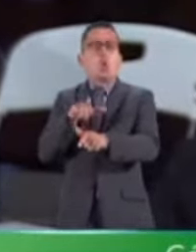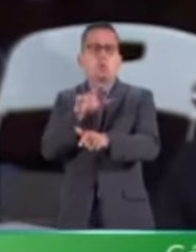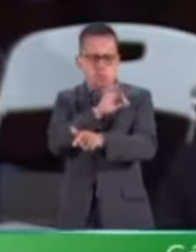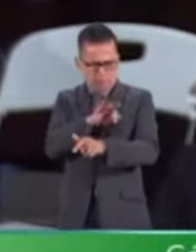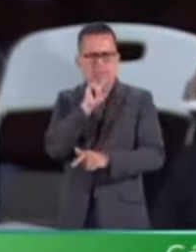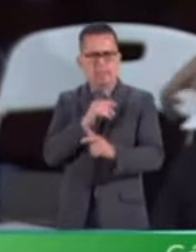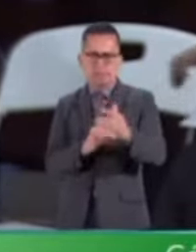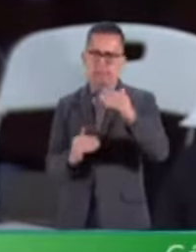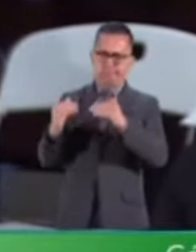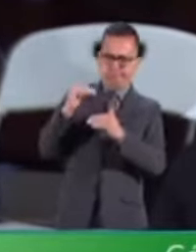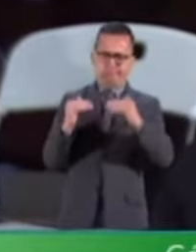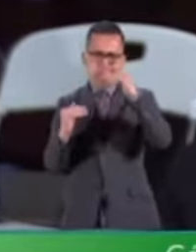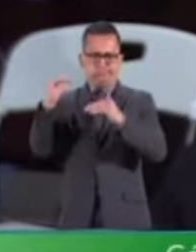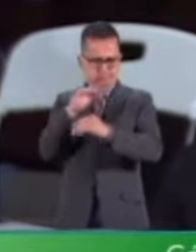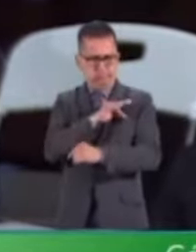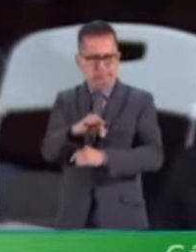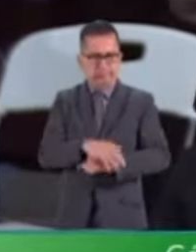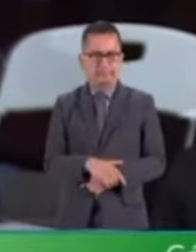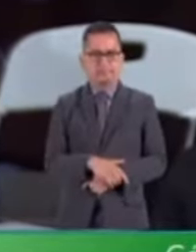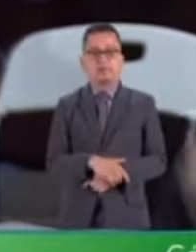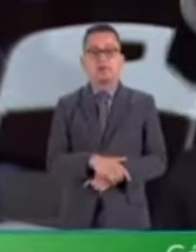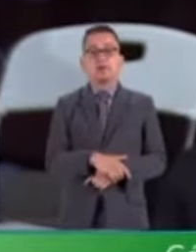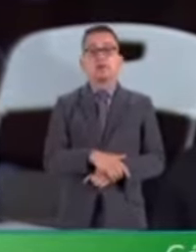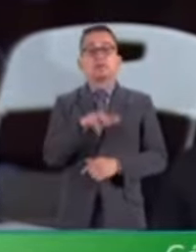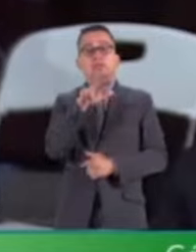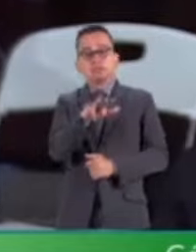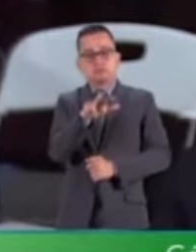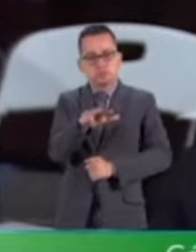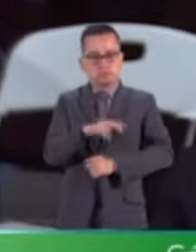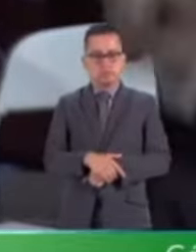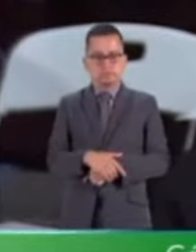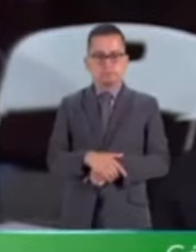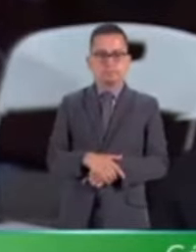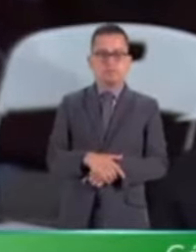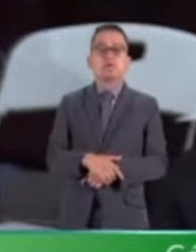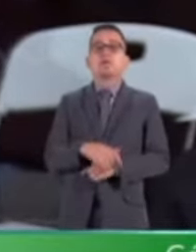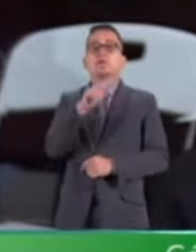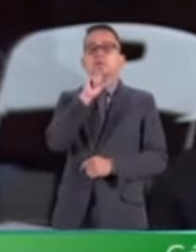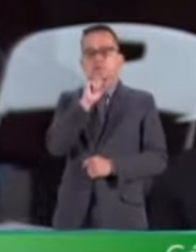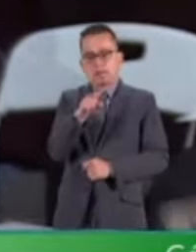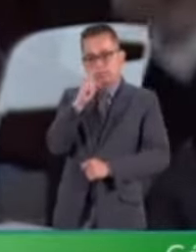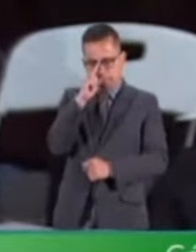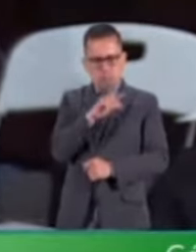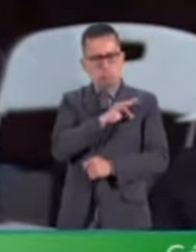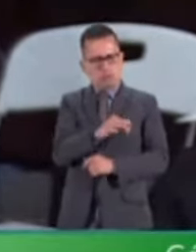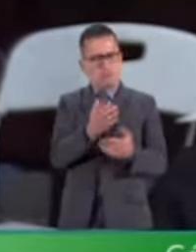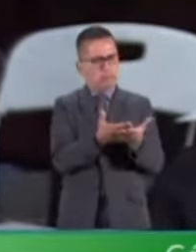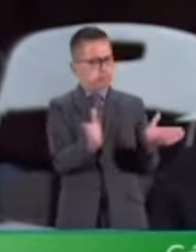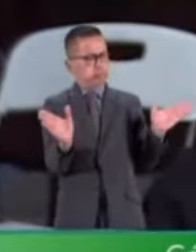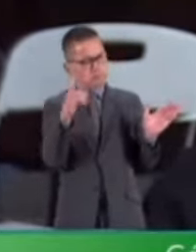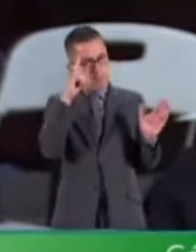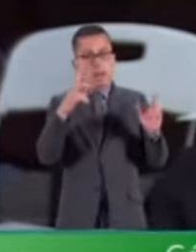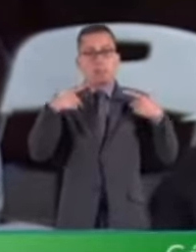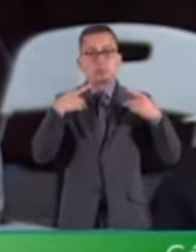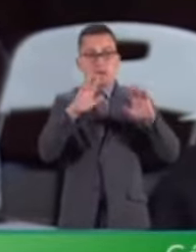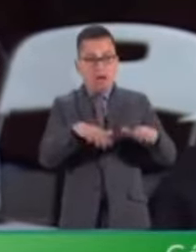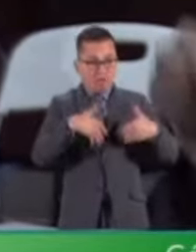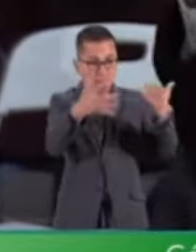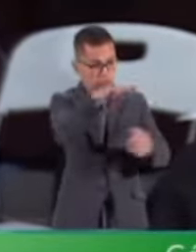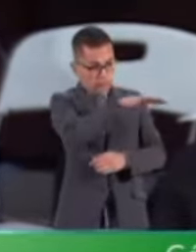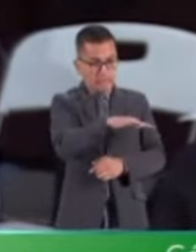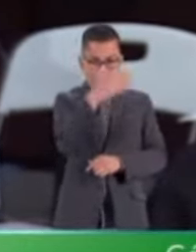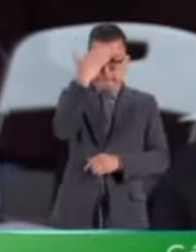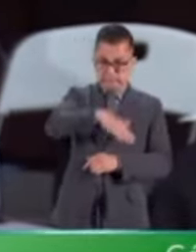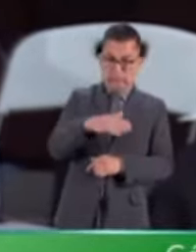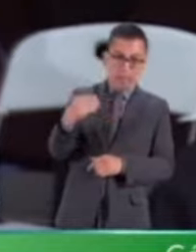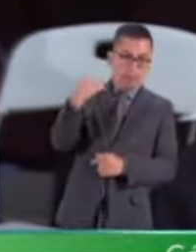uno superior. Décimo octavo, también se abrirá la oportunidad para que externos en derecho